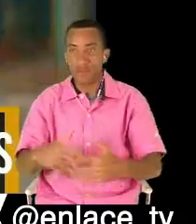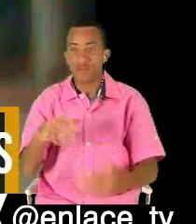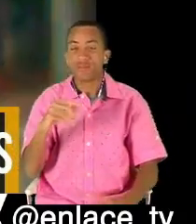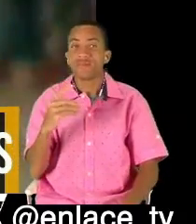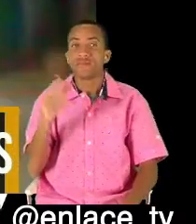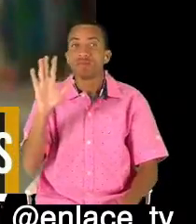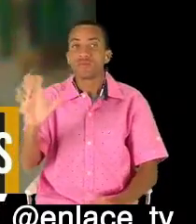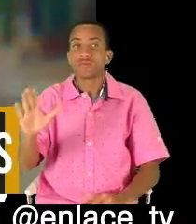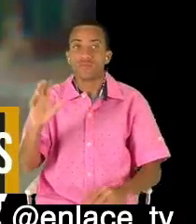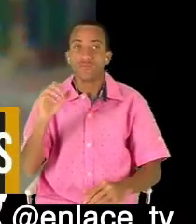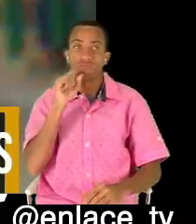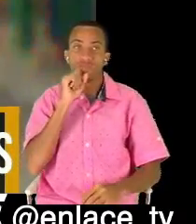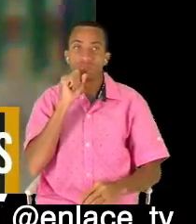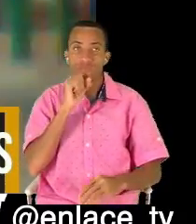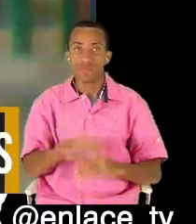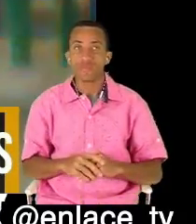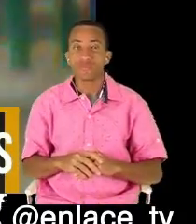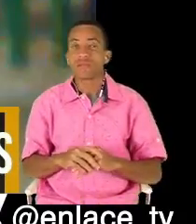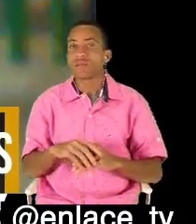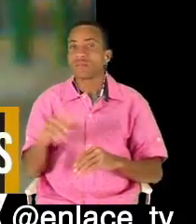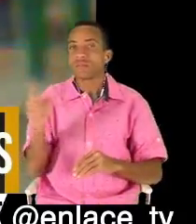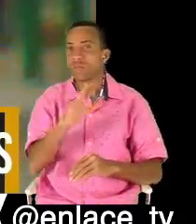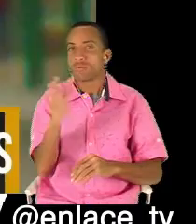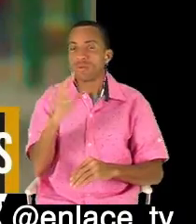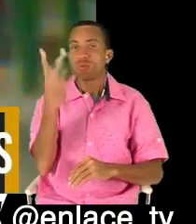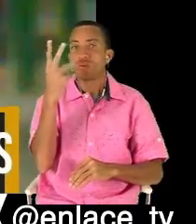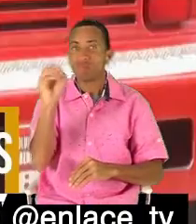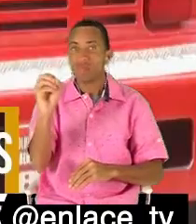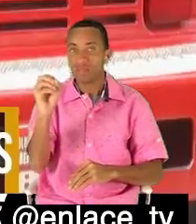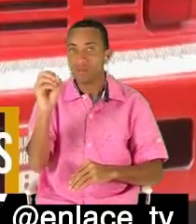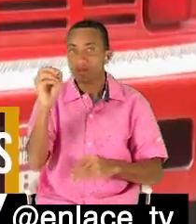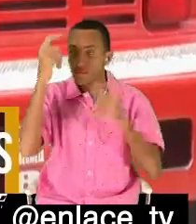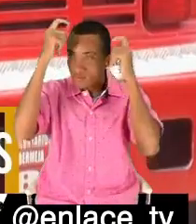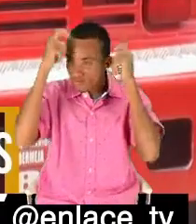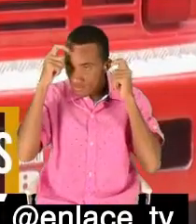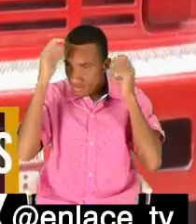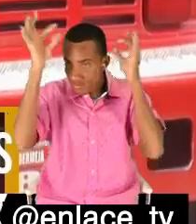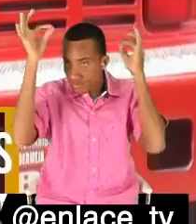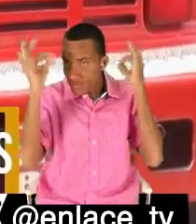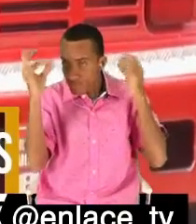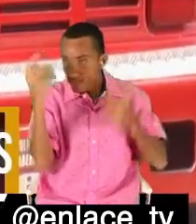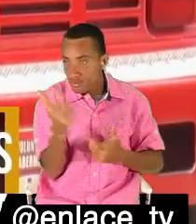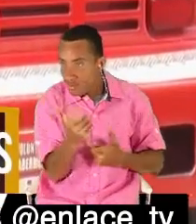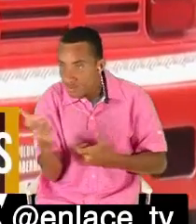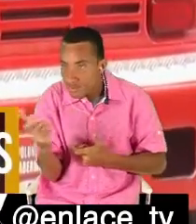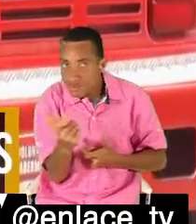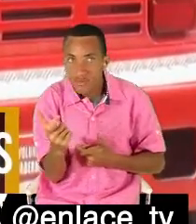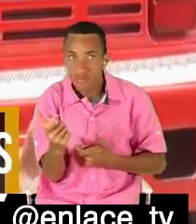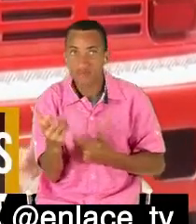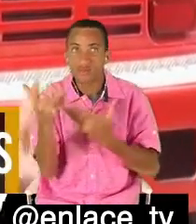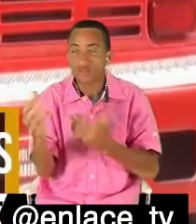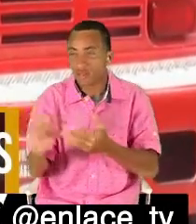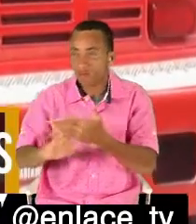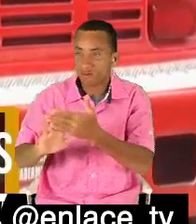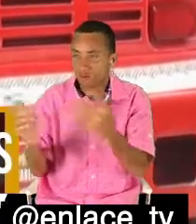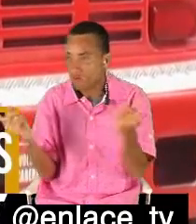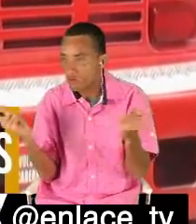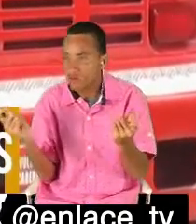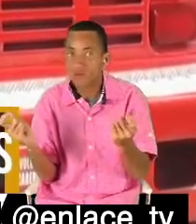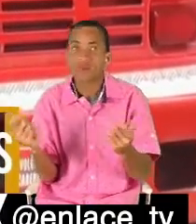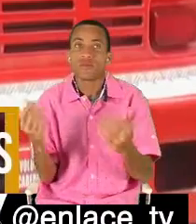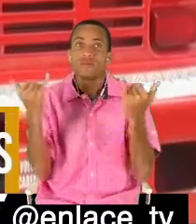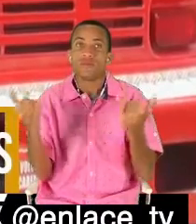Barranca Bermeja. Por lo menos 20 miembros del Cuerpo de Bomberos Voluntarios de Barranca Bermeja tratan de controlar la emergencia y pues estaremos muy pendientes